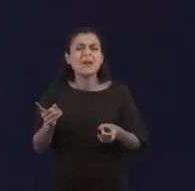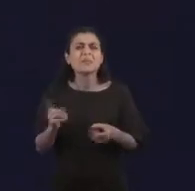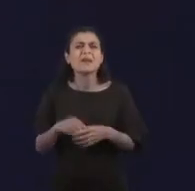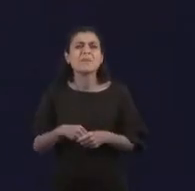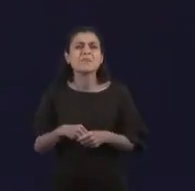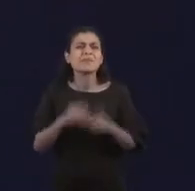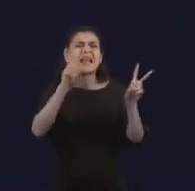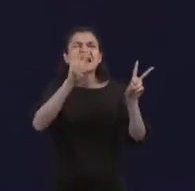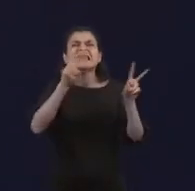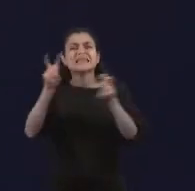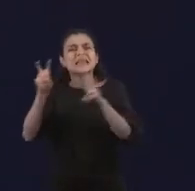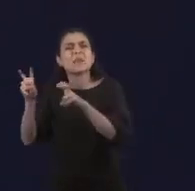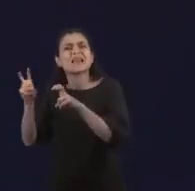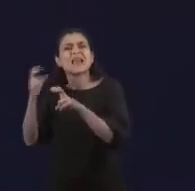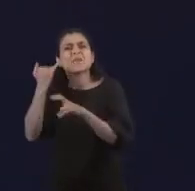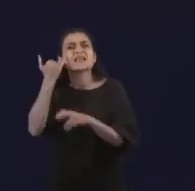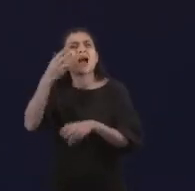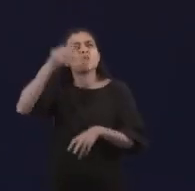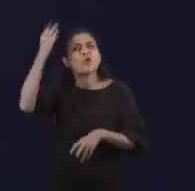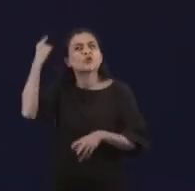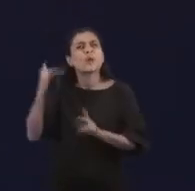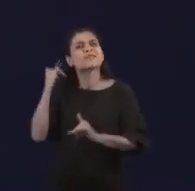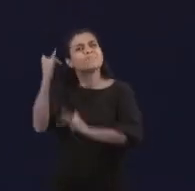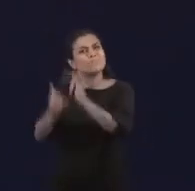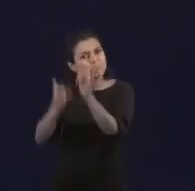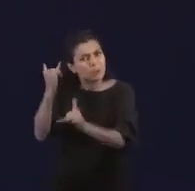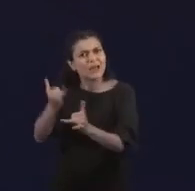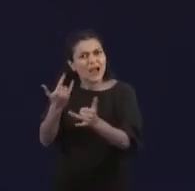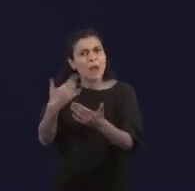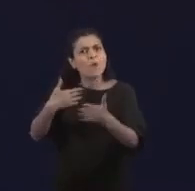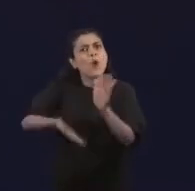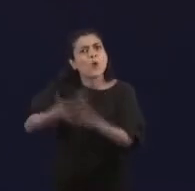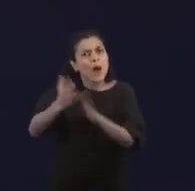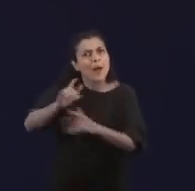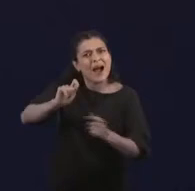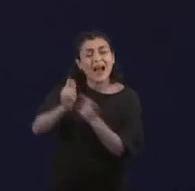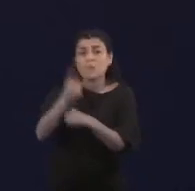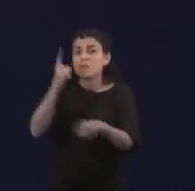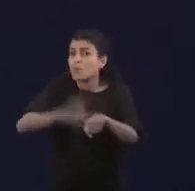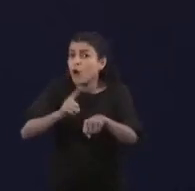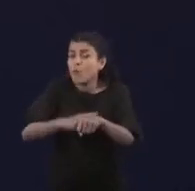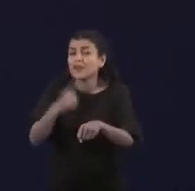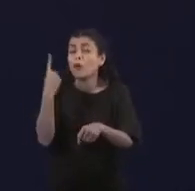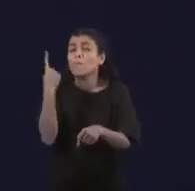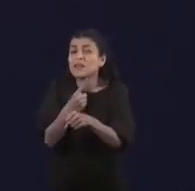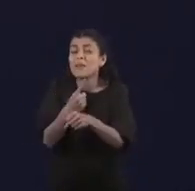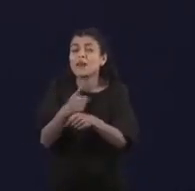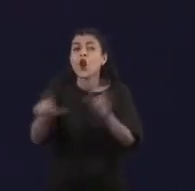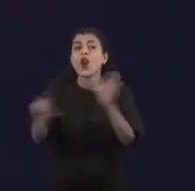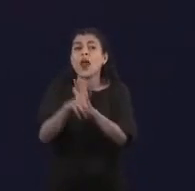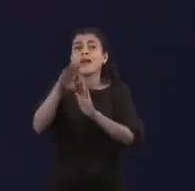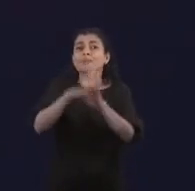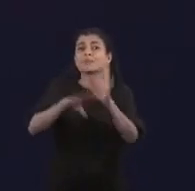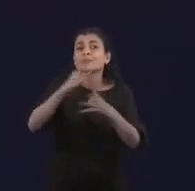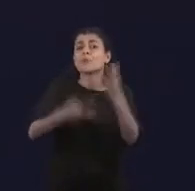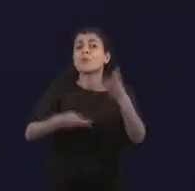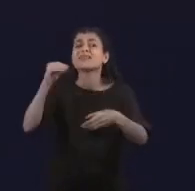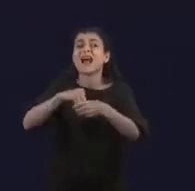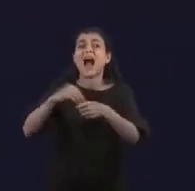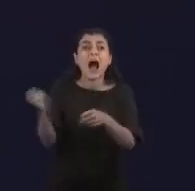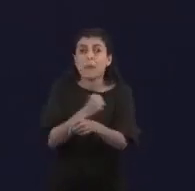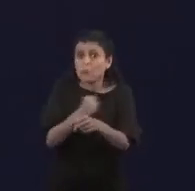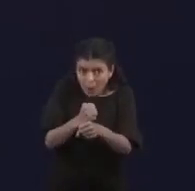que íbamos a empezar a hacer después de la aprobación de la ley base. Por supuesto que la ley base todavía tiene